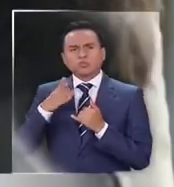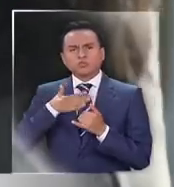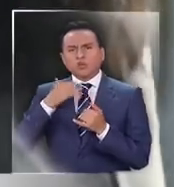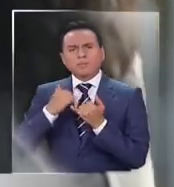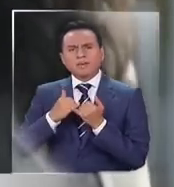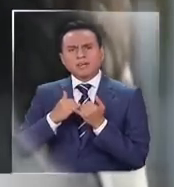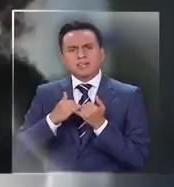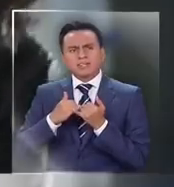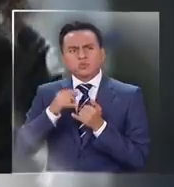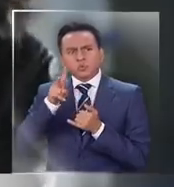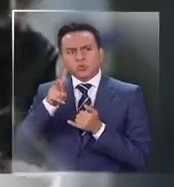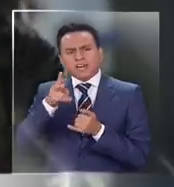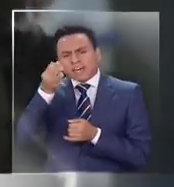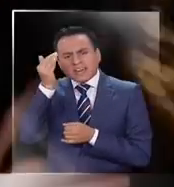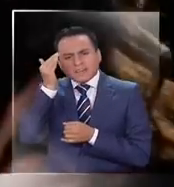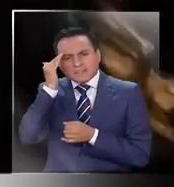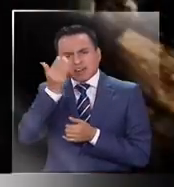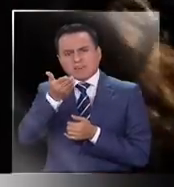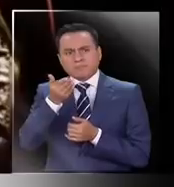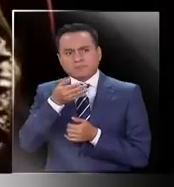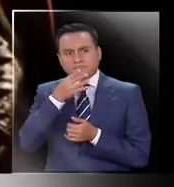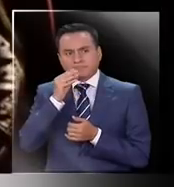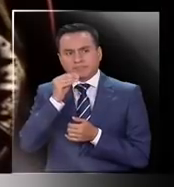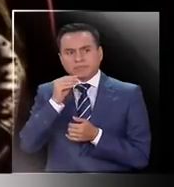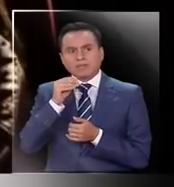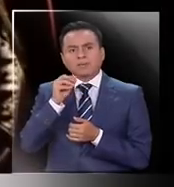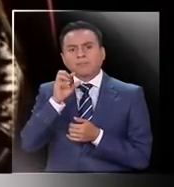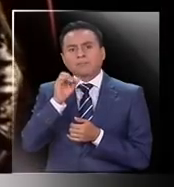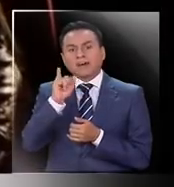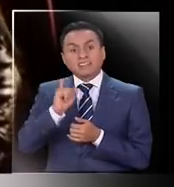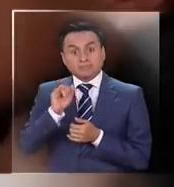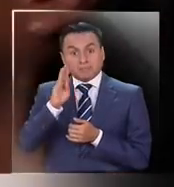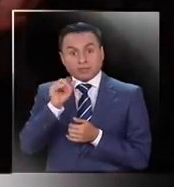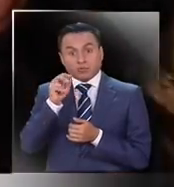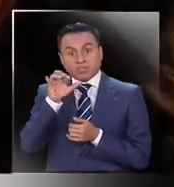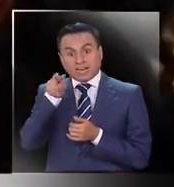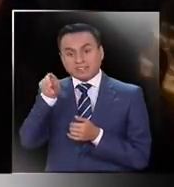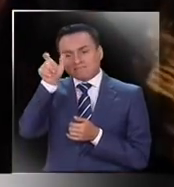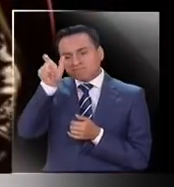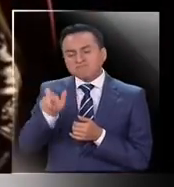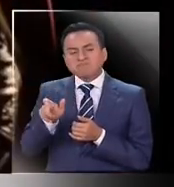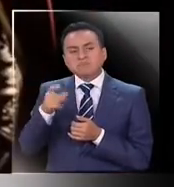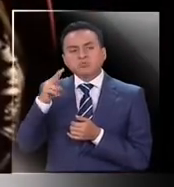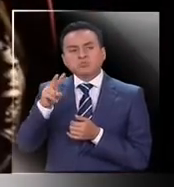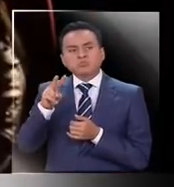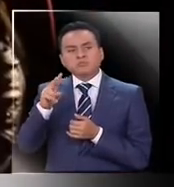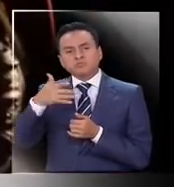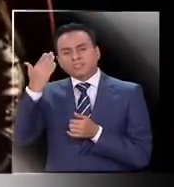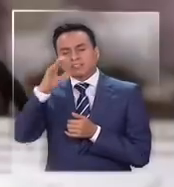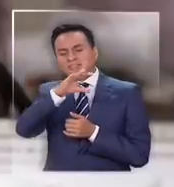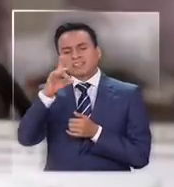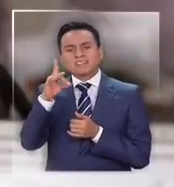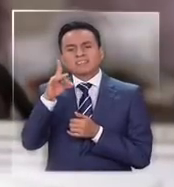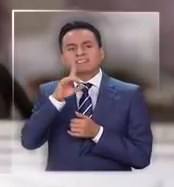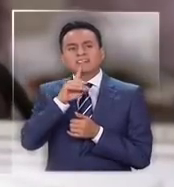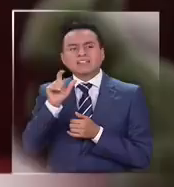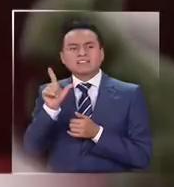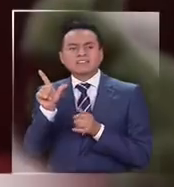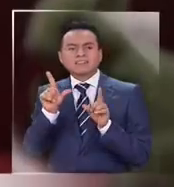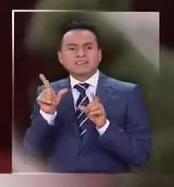te voy a sanar porque tú estás enferma. La actriz Paz Bascuñán es considerada como una de sus musas en las teleseries de Canal